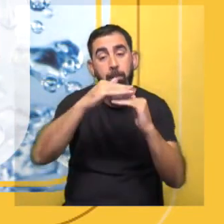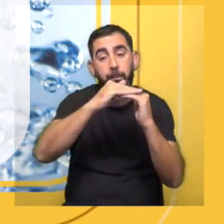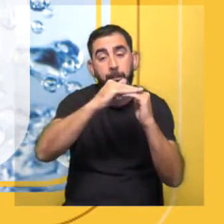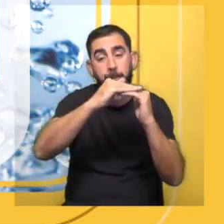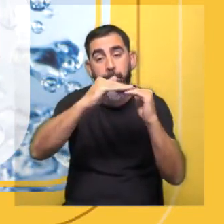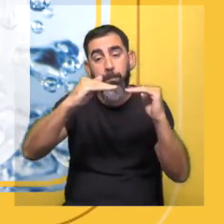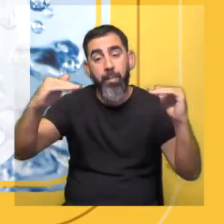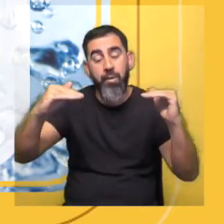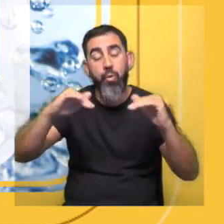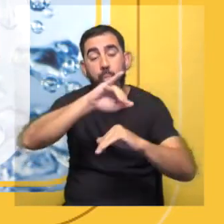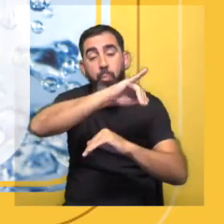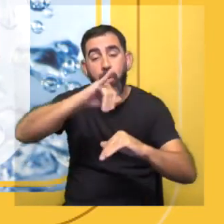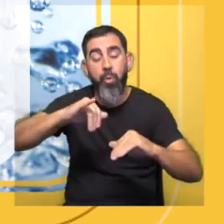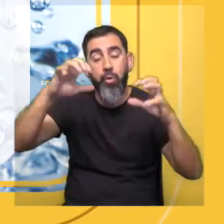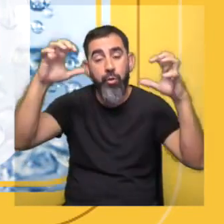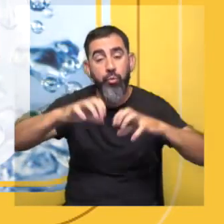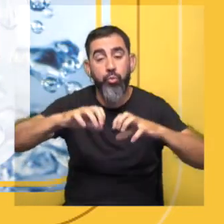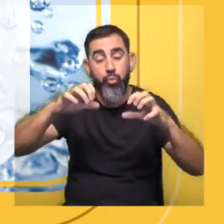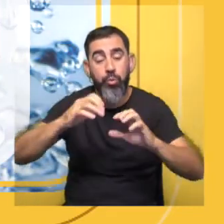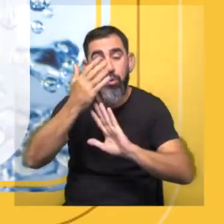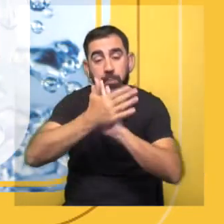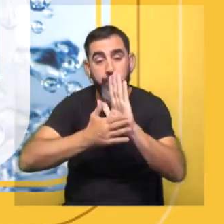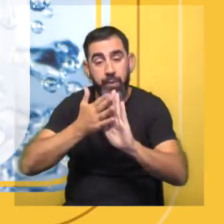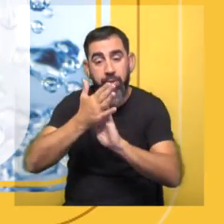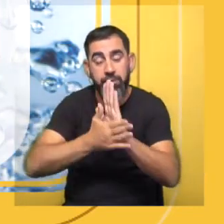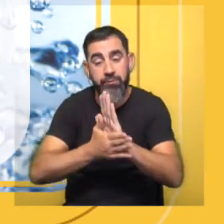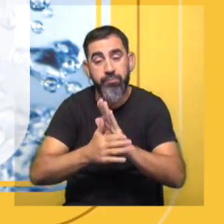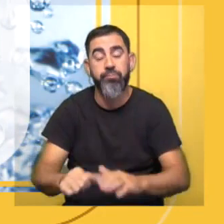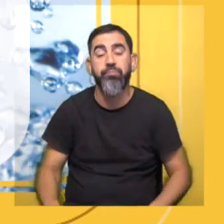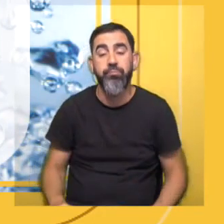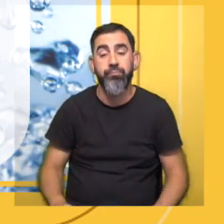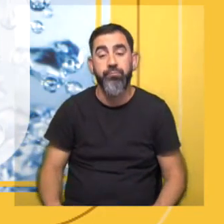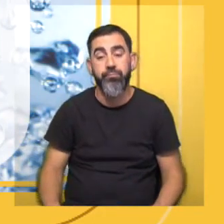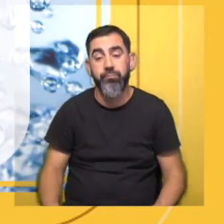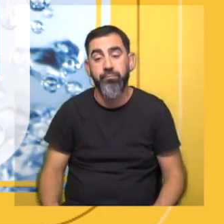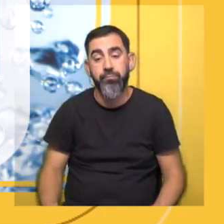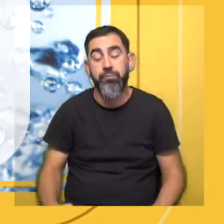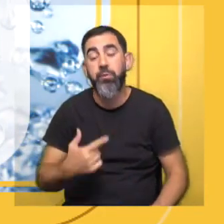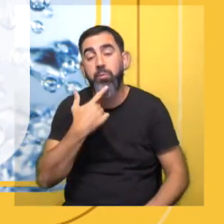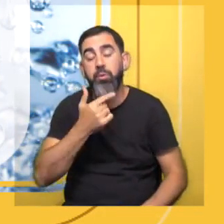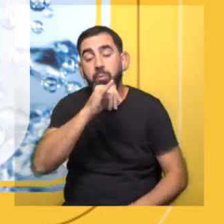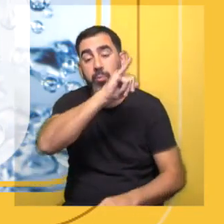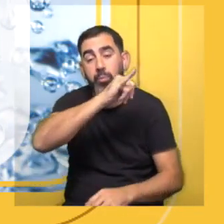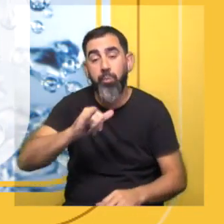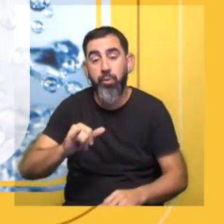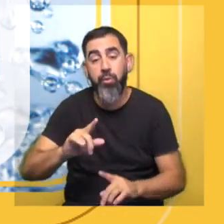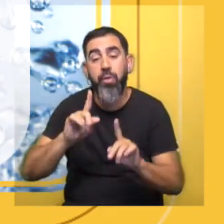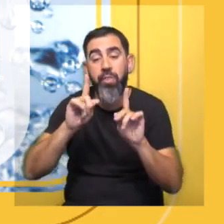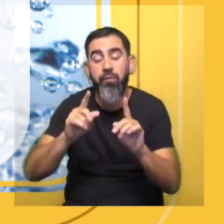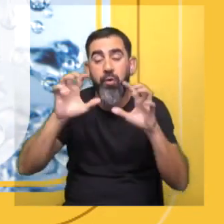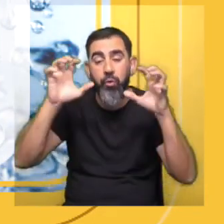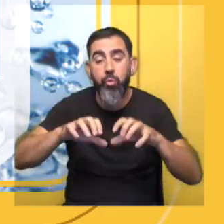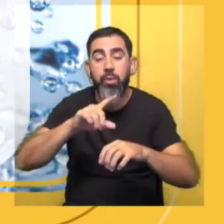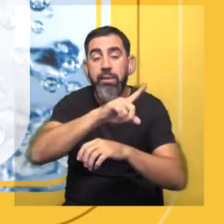media de precipitaciones en lo que es a nivel país. O sea, si nosotros consideramos que a nivel país tienen que llover alrededor de